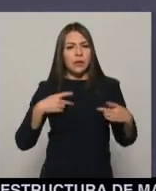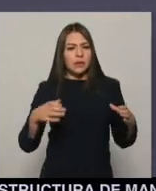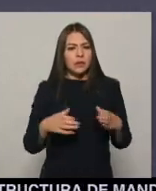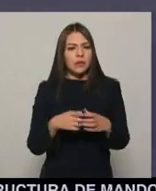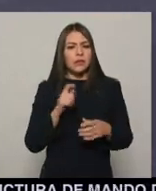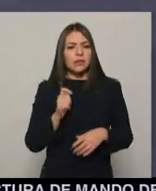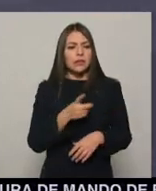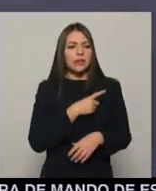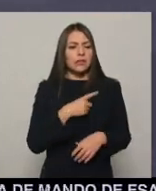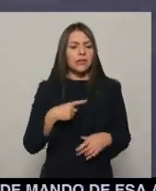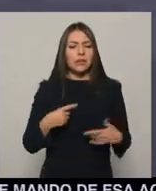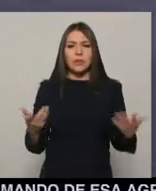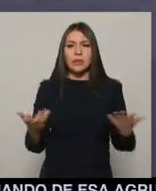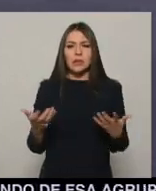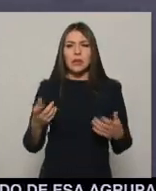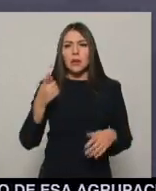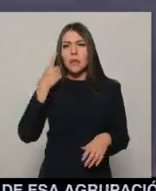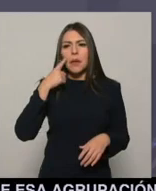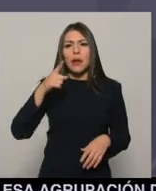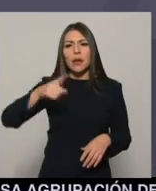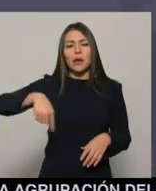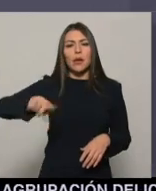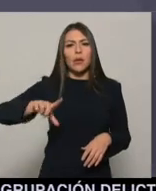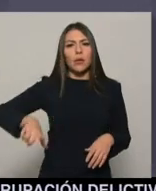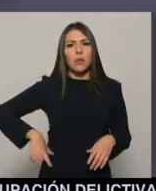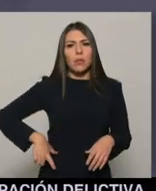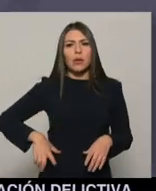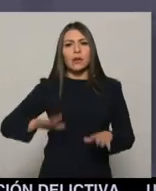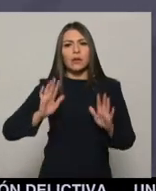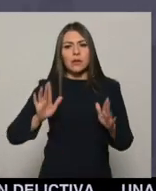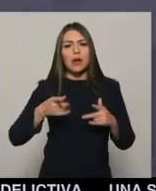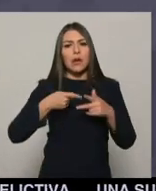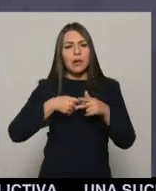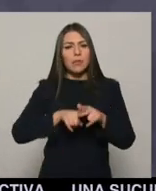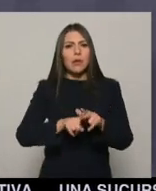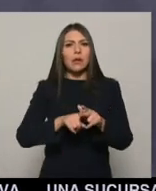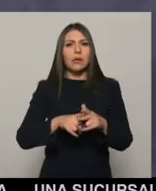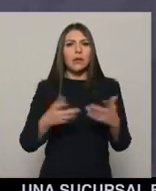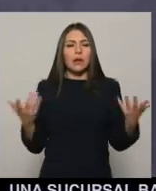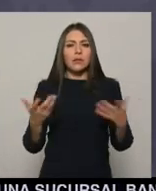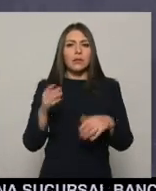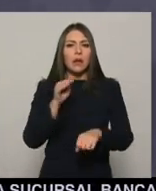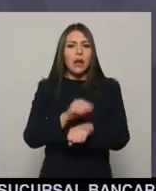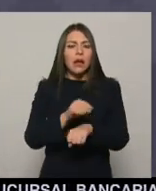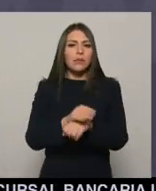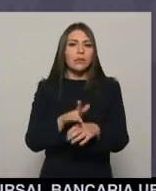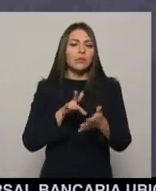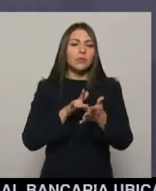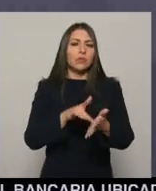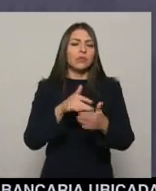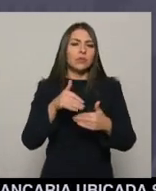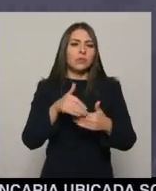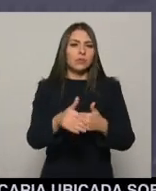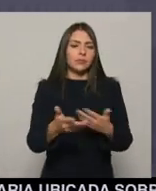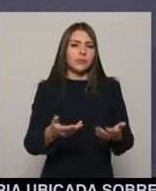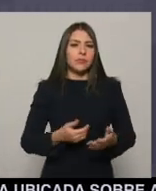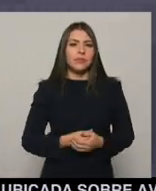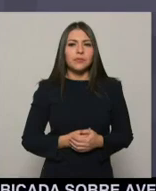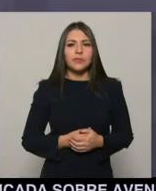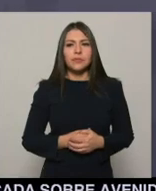tomar para que las autoridades pues empiecen a hacer lo que tienen que hacer? Sí, así es,